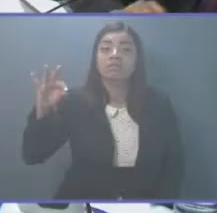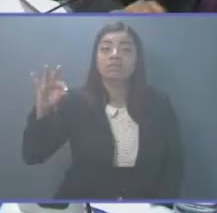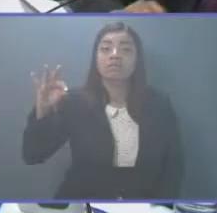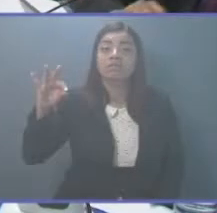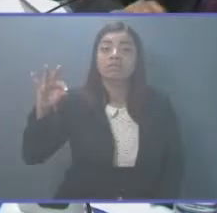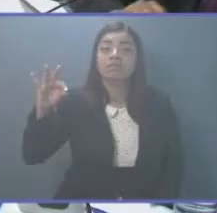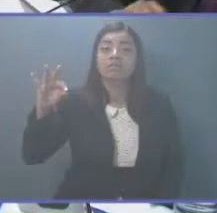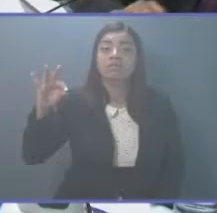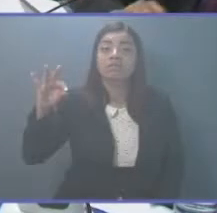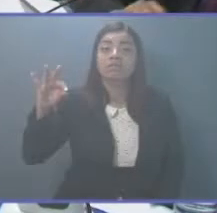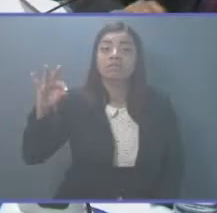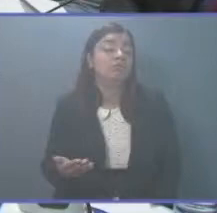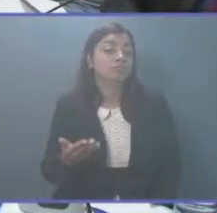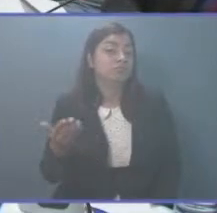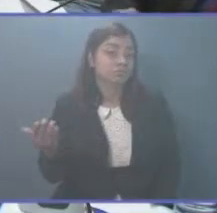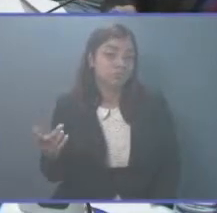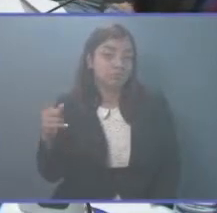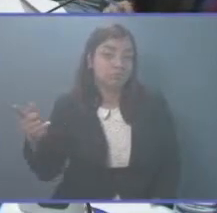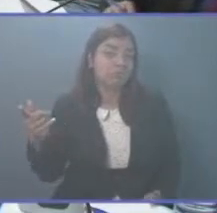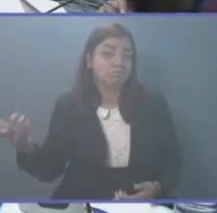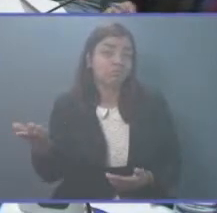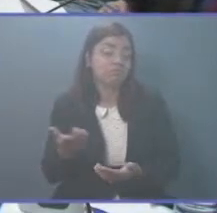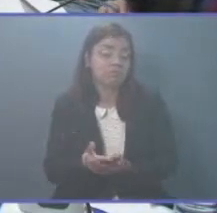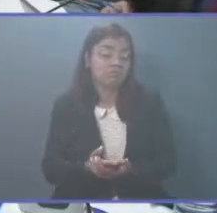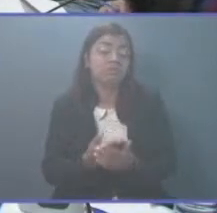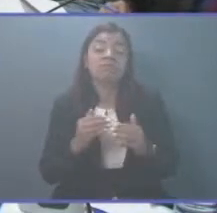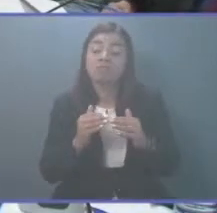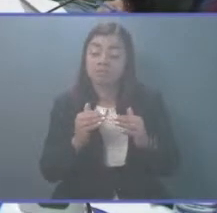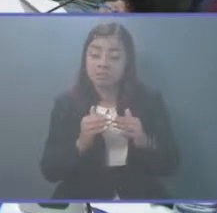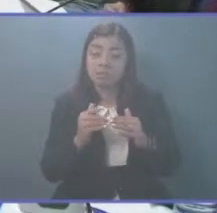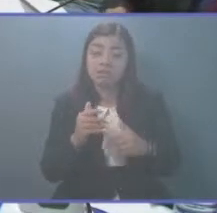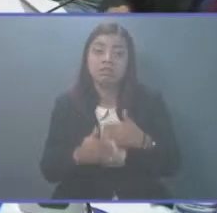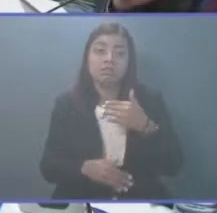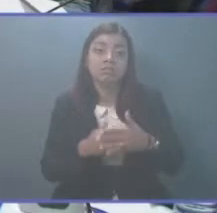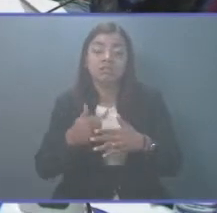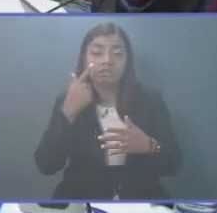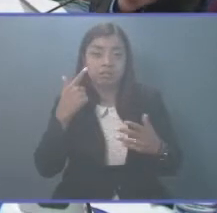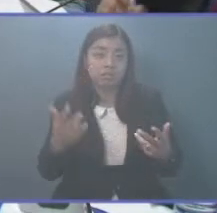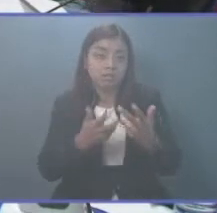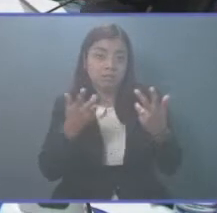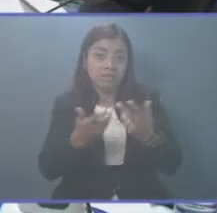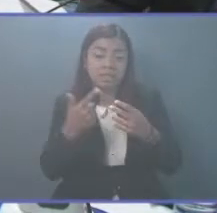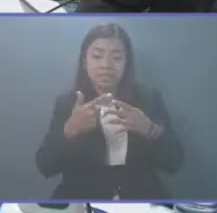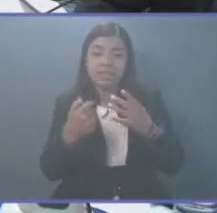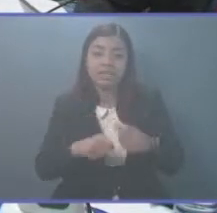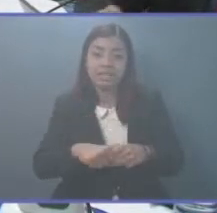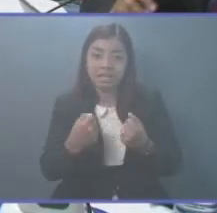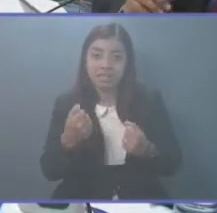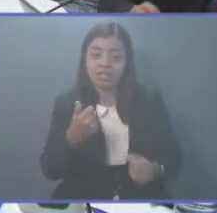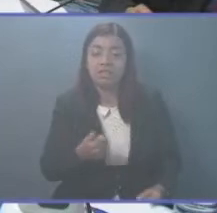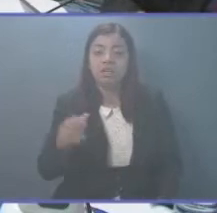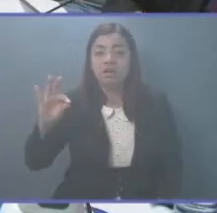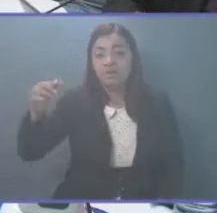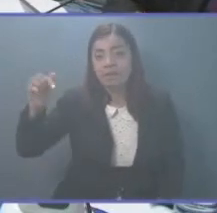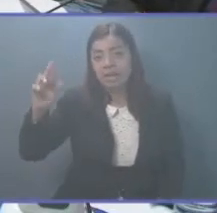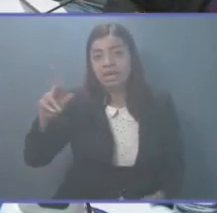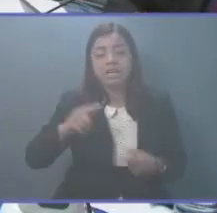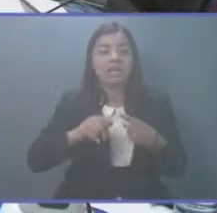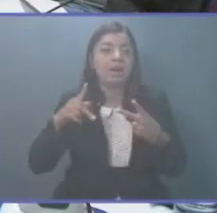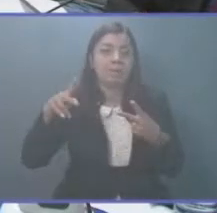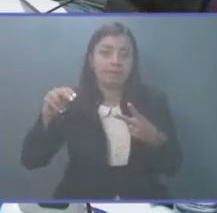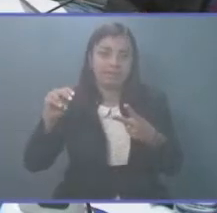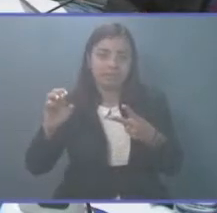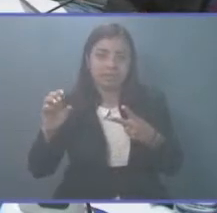que no solamente han propuesto, sino que son los que conducen la investigación del delito. La policía solo colabora.